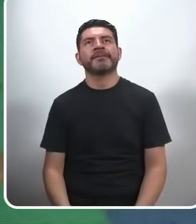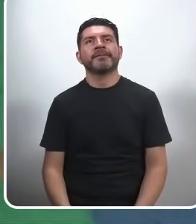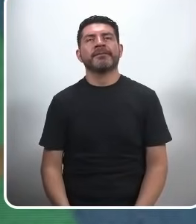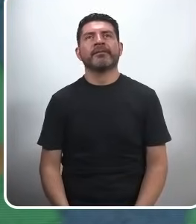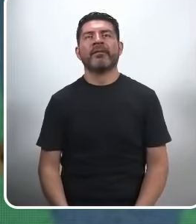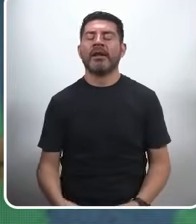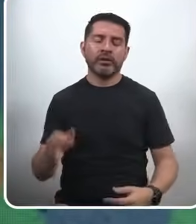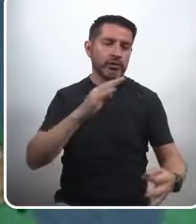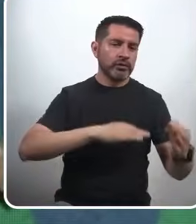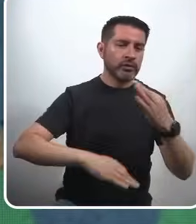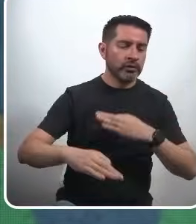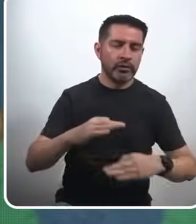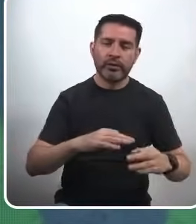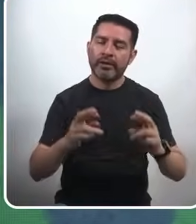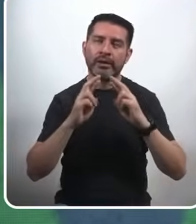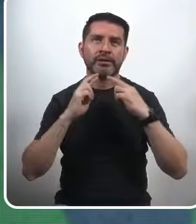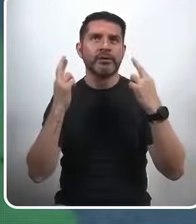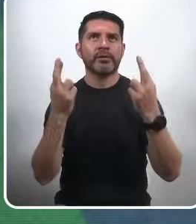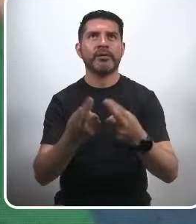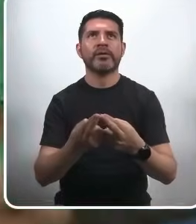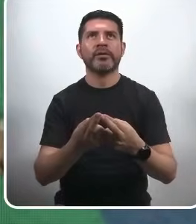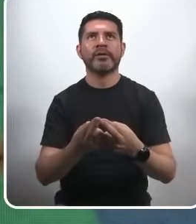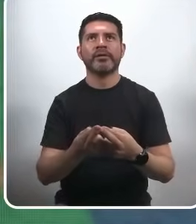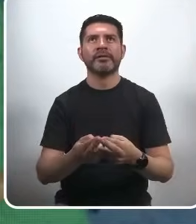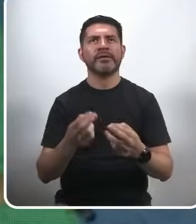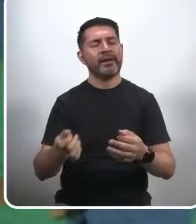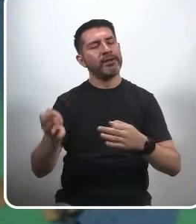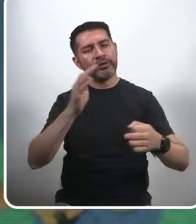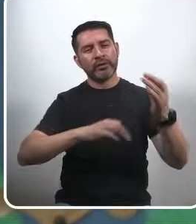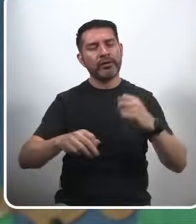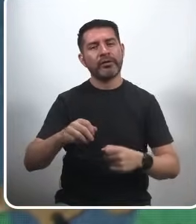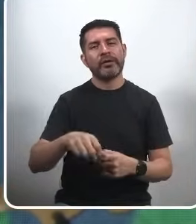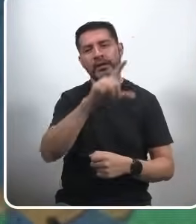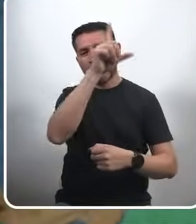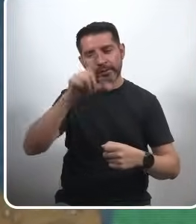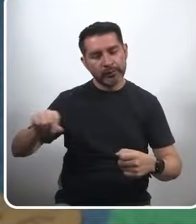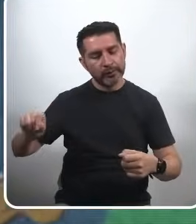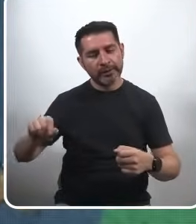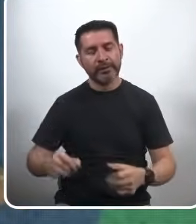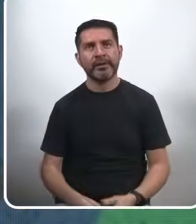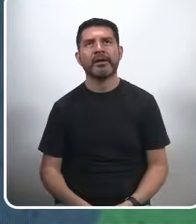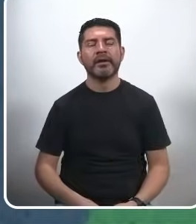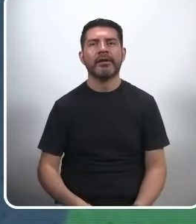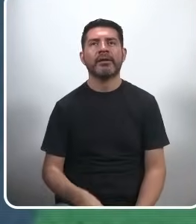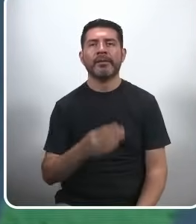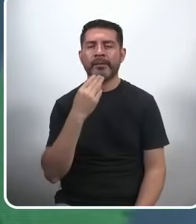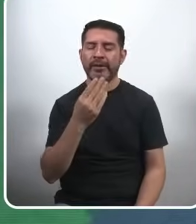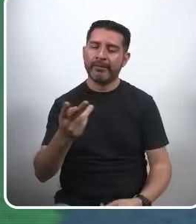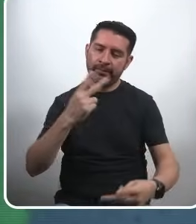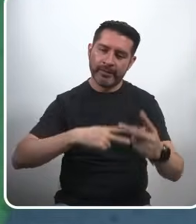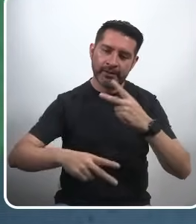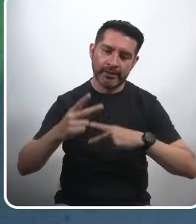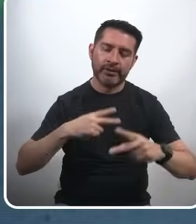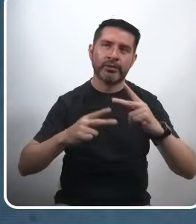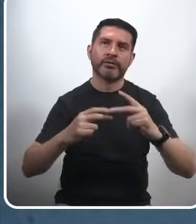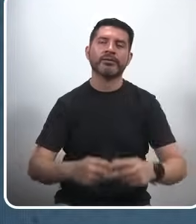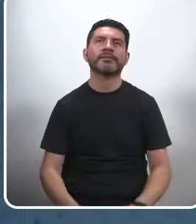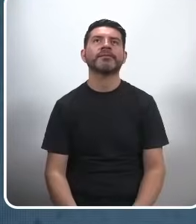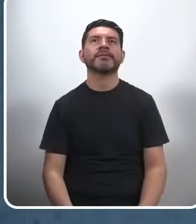Chihuahua, Acapulco y un montón de otras ciudades y países en línea. Bienvenidos también hoy a Más Vida.